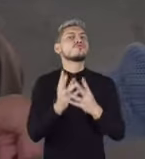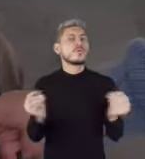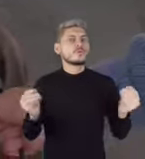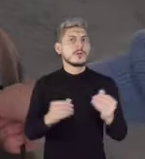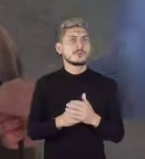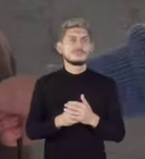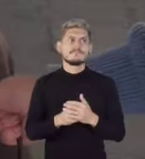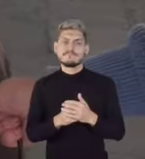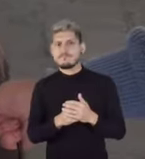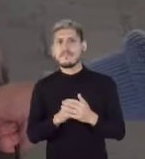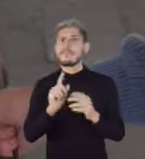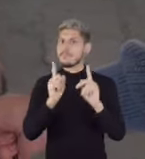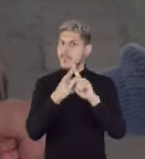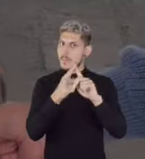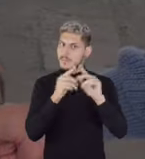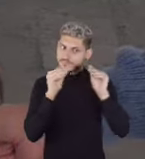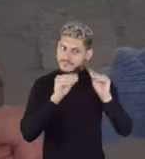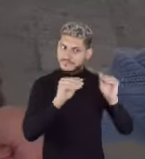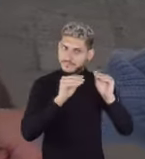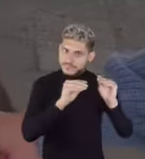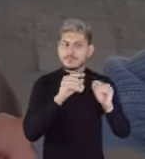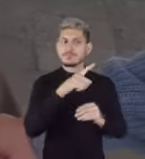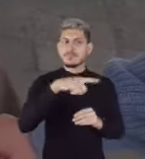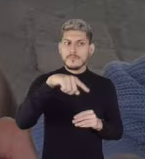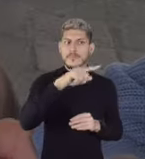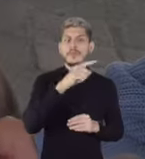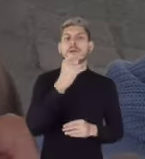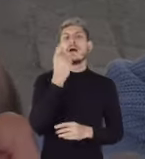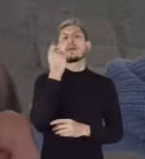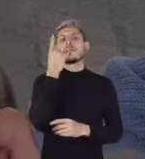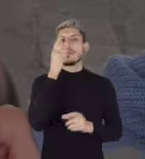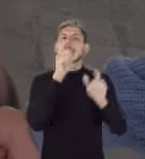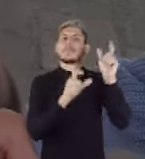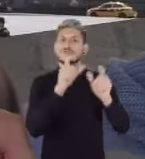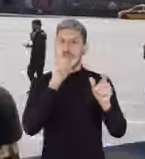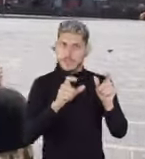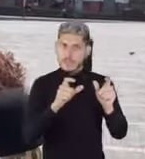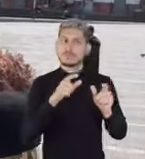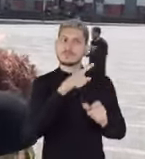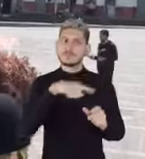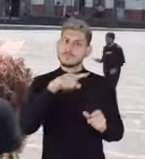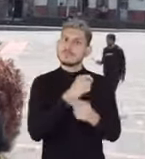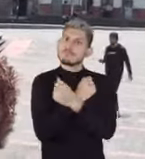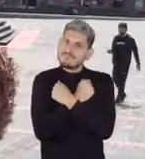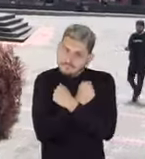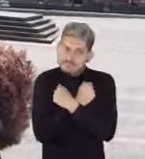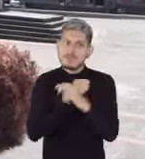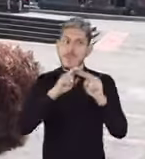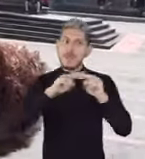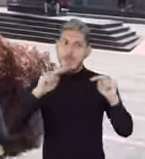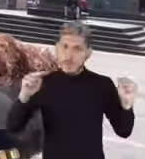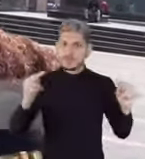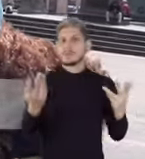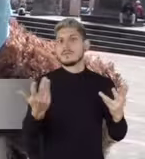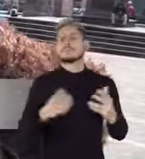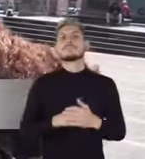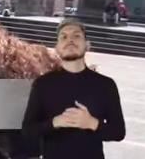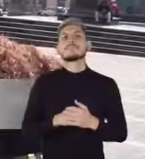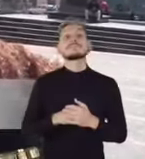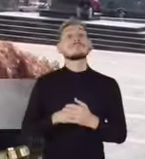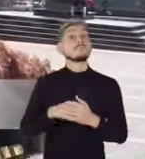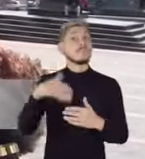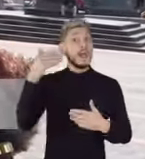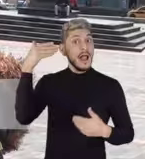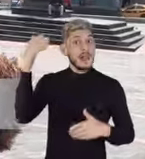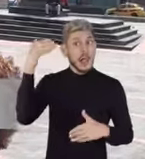soluciones, primero educar y concientizar a la gente que tenemos que amar nuestro planeta. Tiene que tomar cartas en el asunto el alcalde,